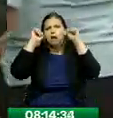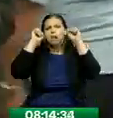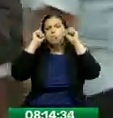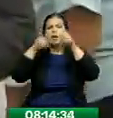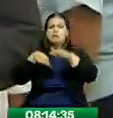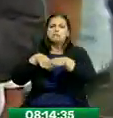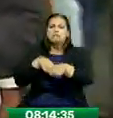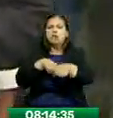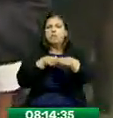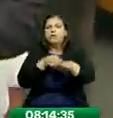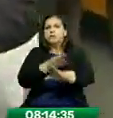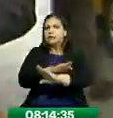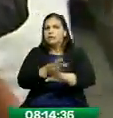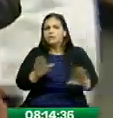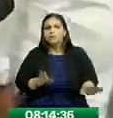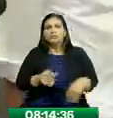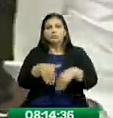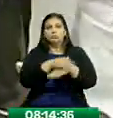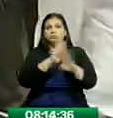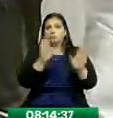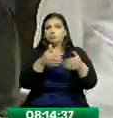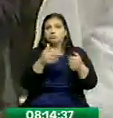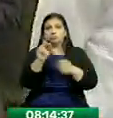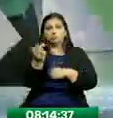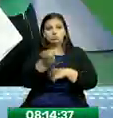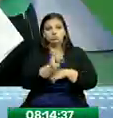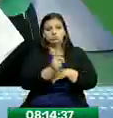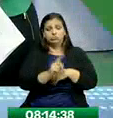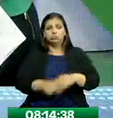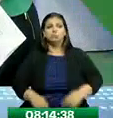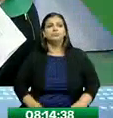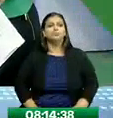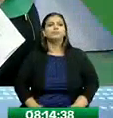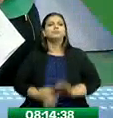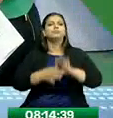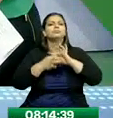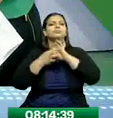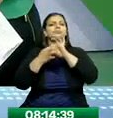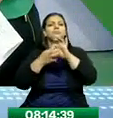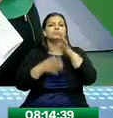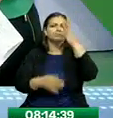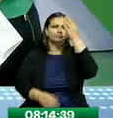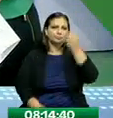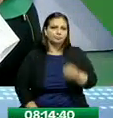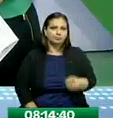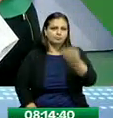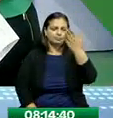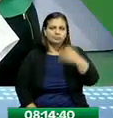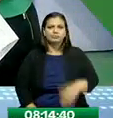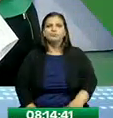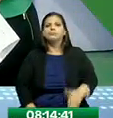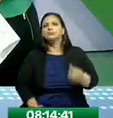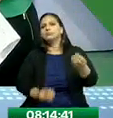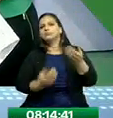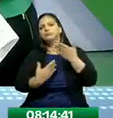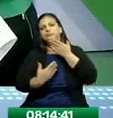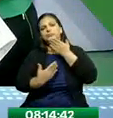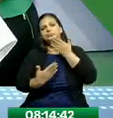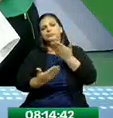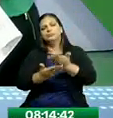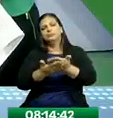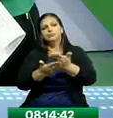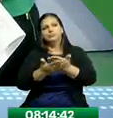los taxistas aquí en la ciudad de Guayaquil. Compañeros, muy buenos días. Muchísimas gracias, Charlie, por tu completo informe.